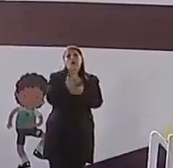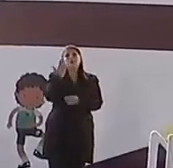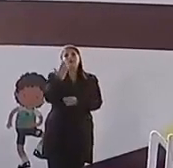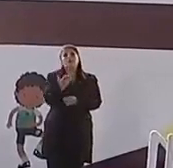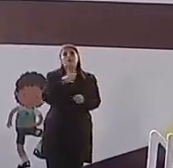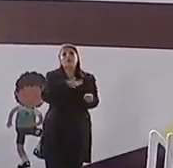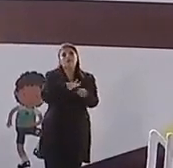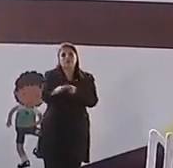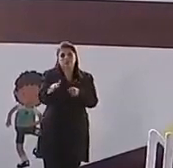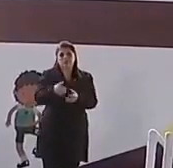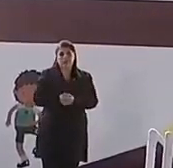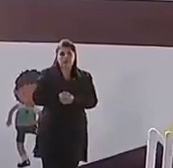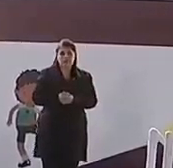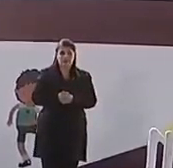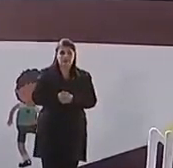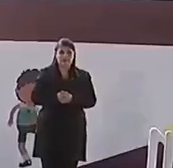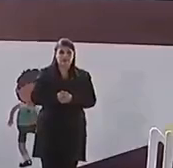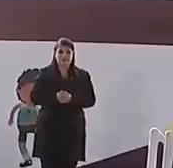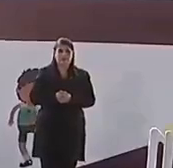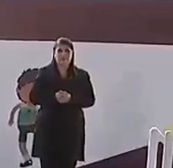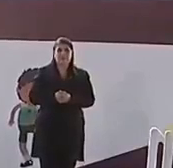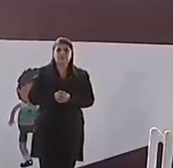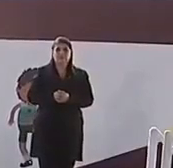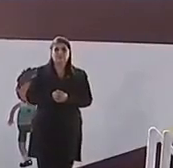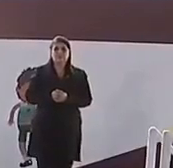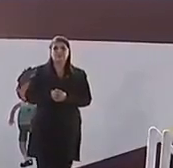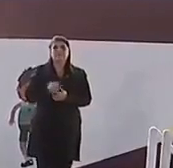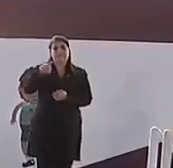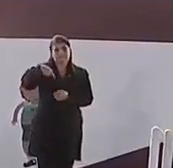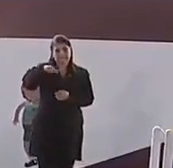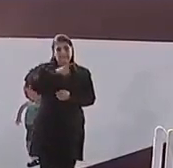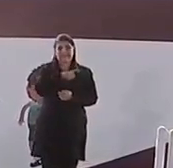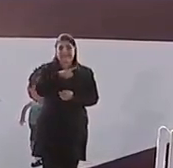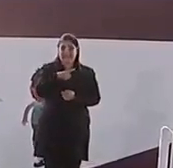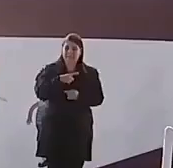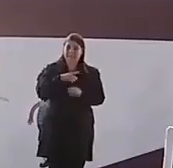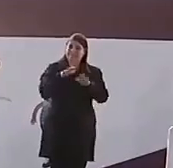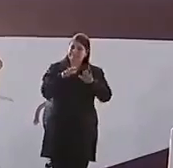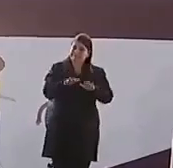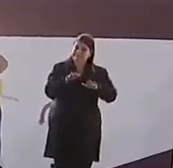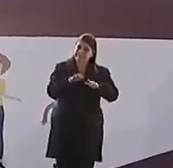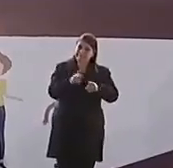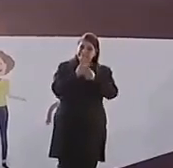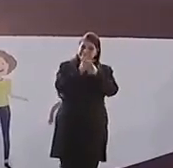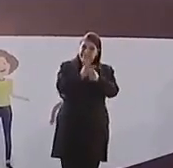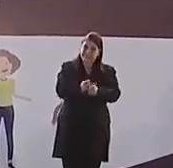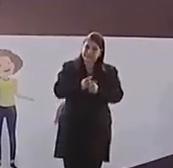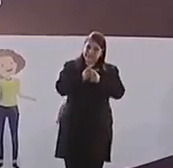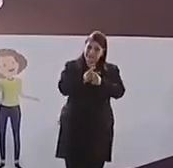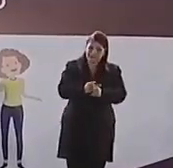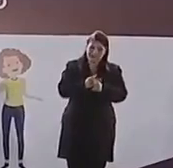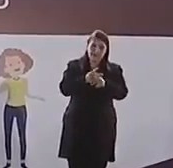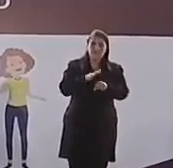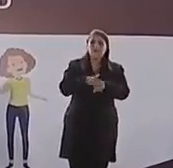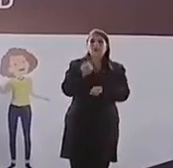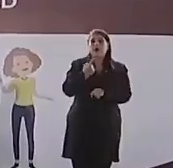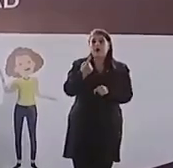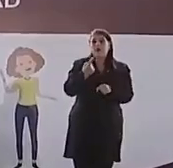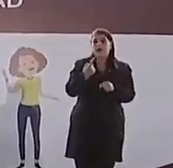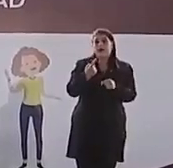que me tengan paciencia porque dejaron